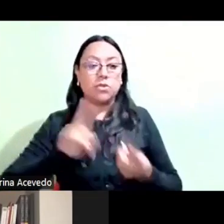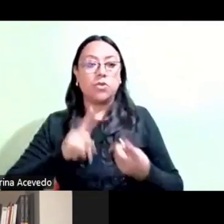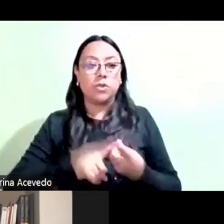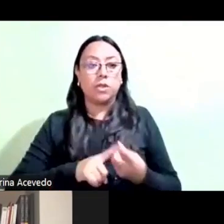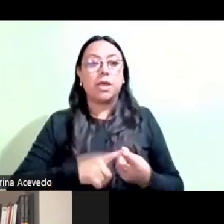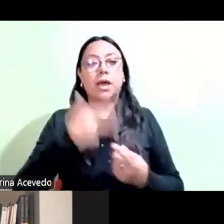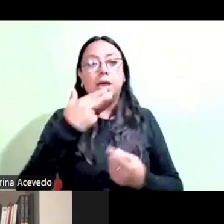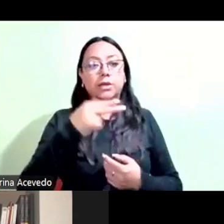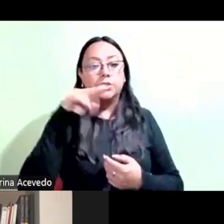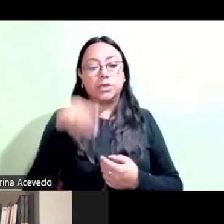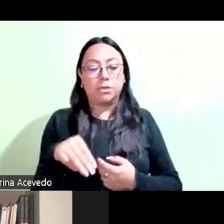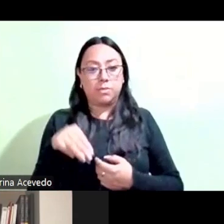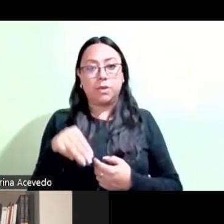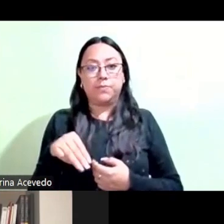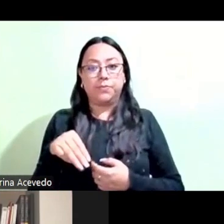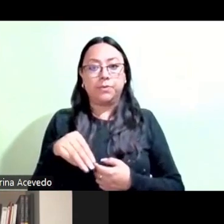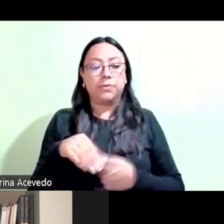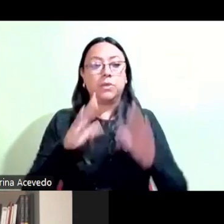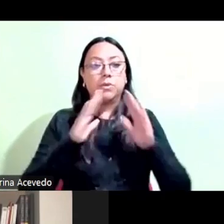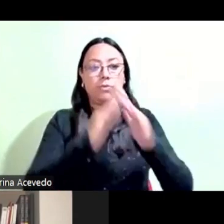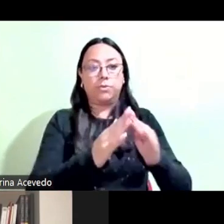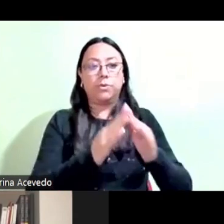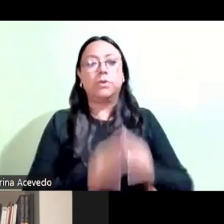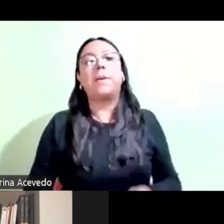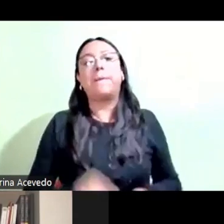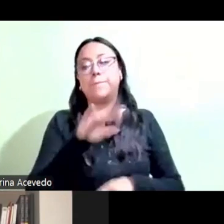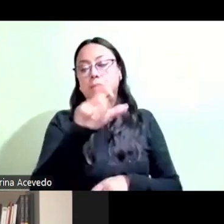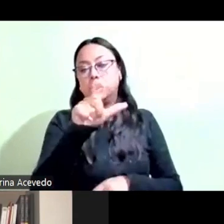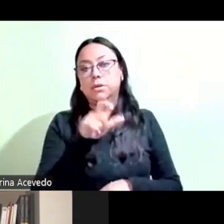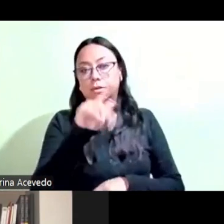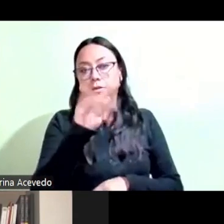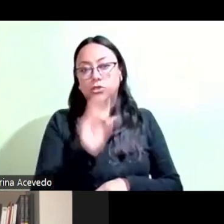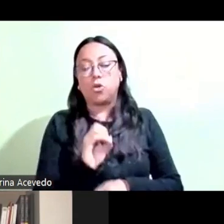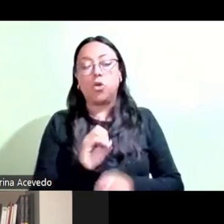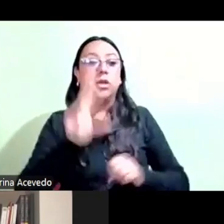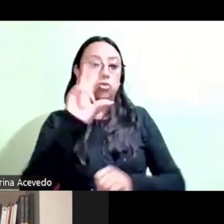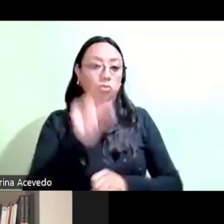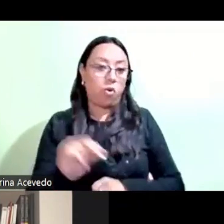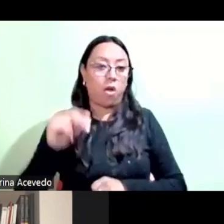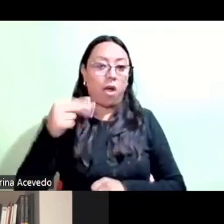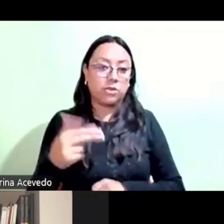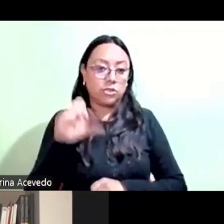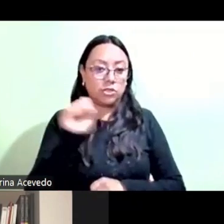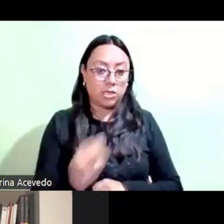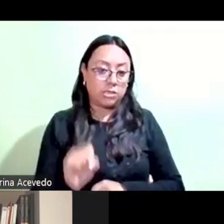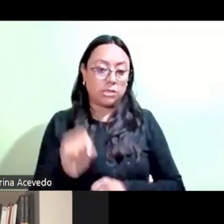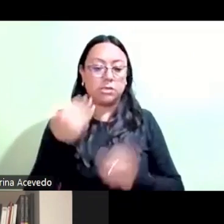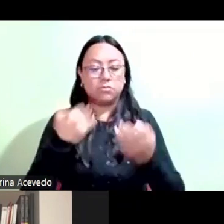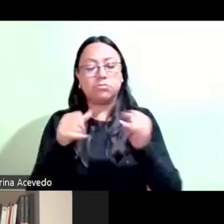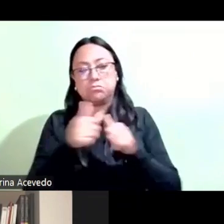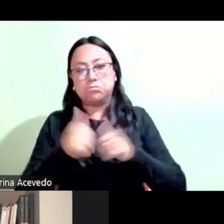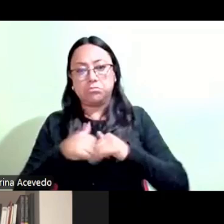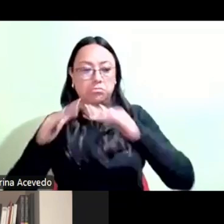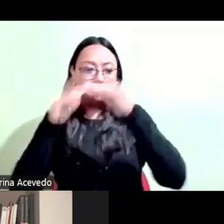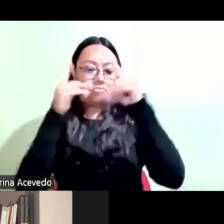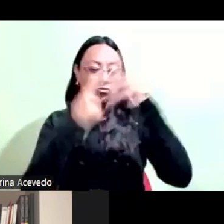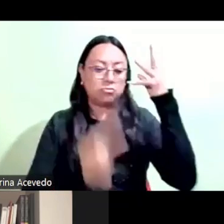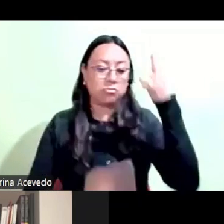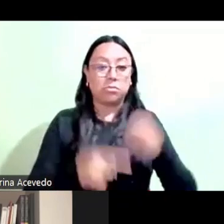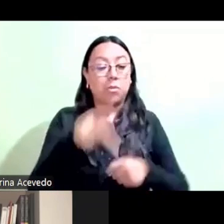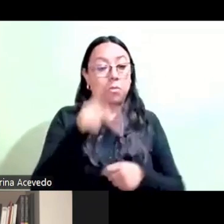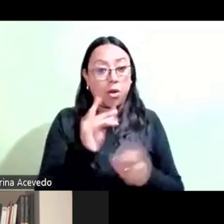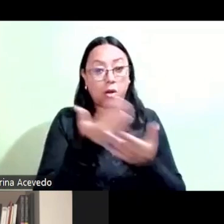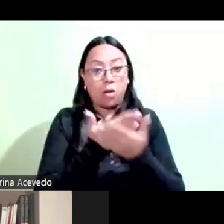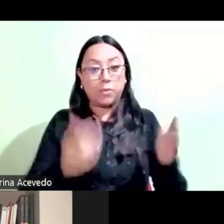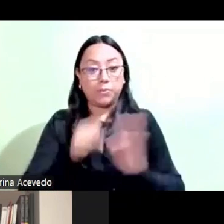HM habitacional mixto y no HCS habitacional con comercio y servicios. No obstante, del cuerpo de la iniciativa no se hace referencia a la solicitud